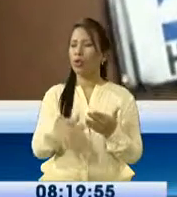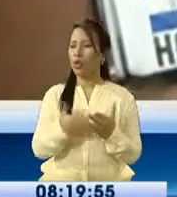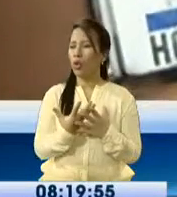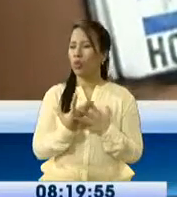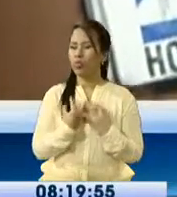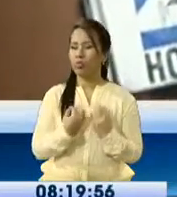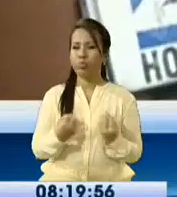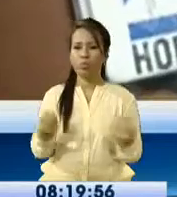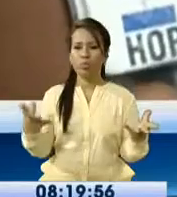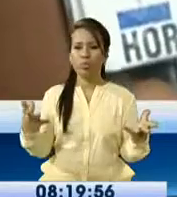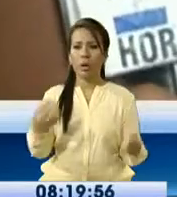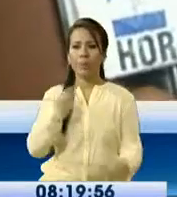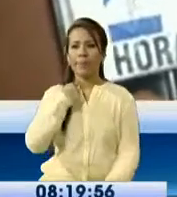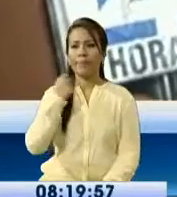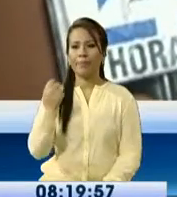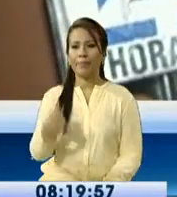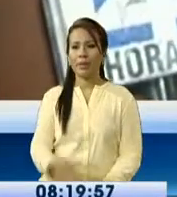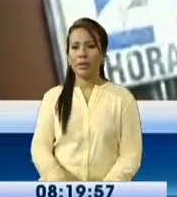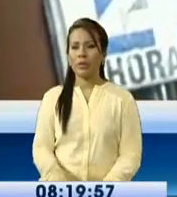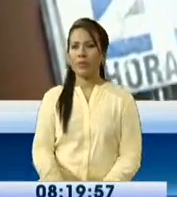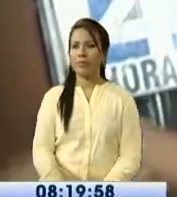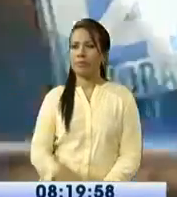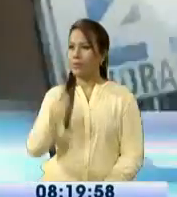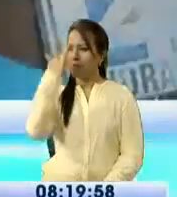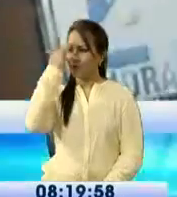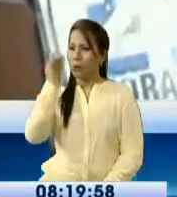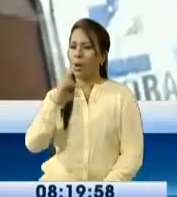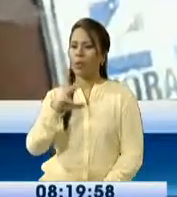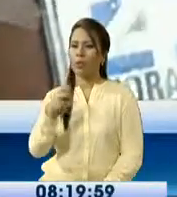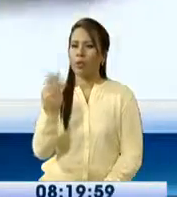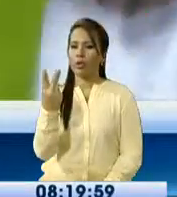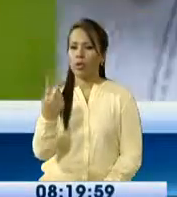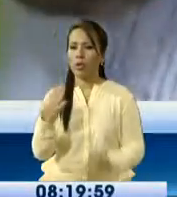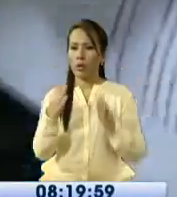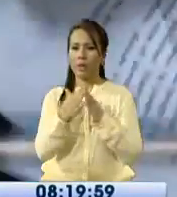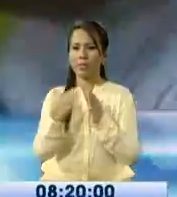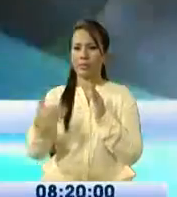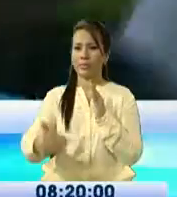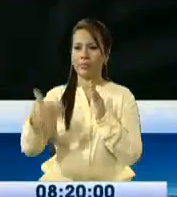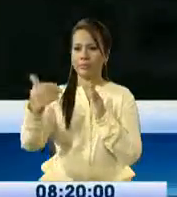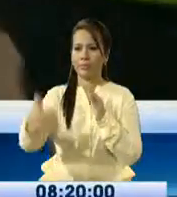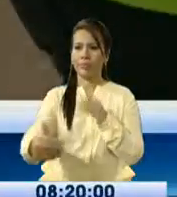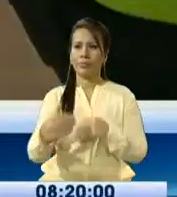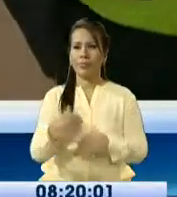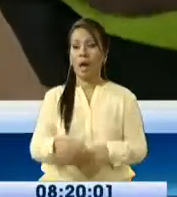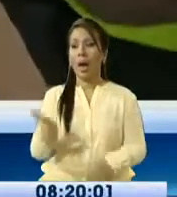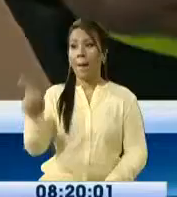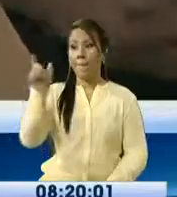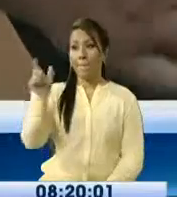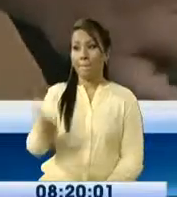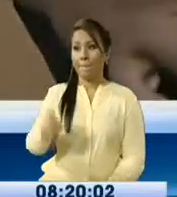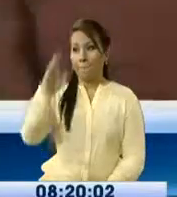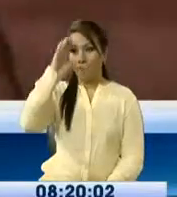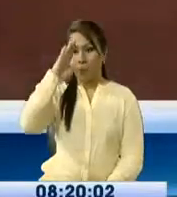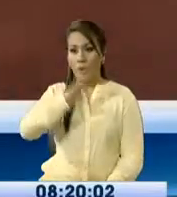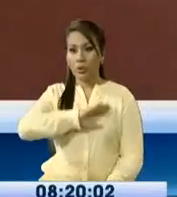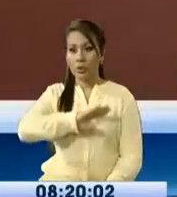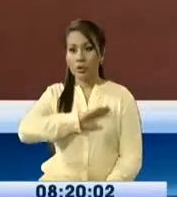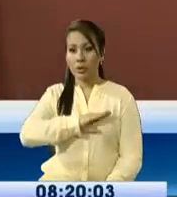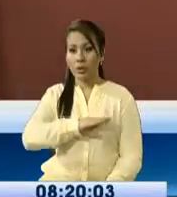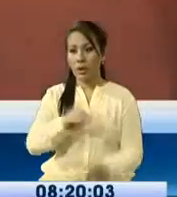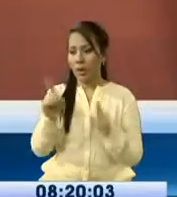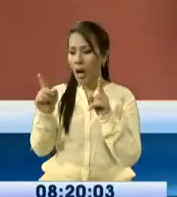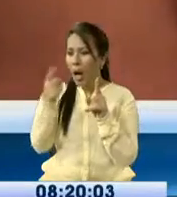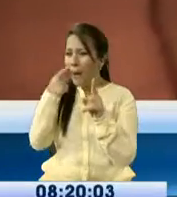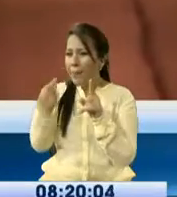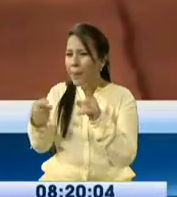se fue. ¿Cómo se enteró usted de esto? Porque le roban a 2 cuadras de mi casa. Agentes de la Policía Nacional que patrullaban el sector se